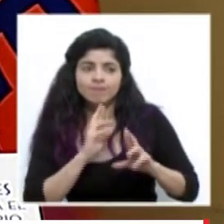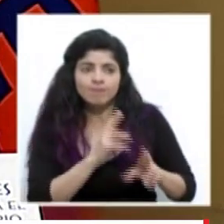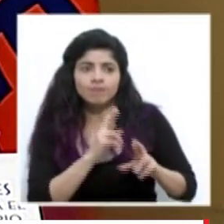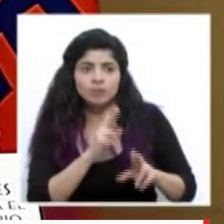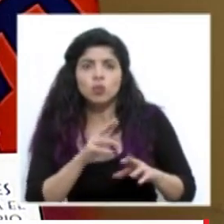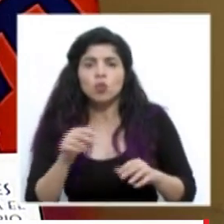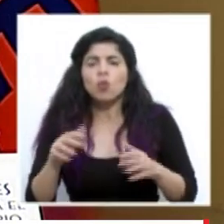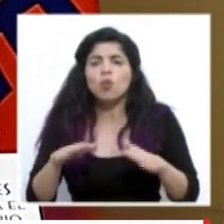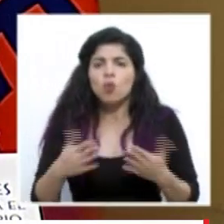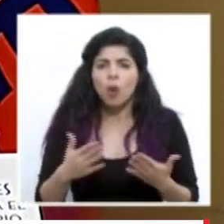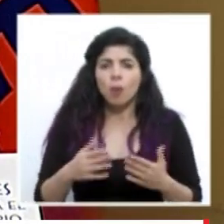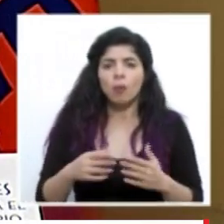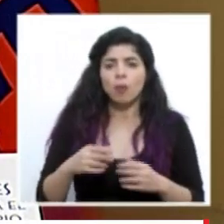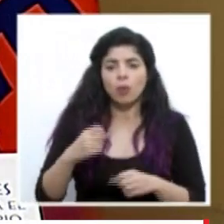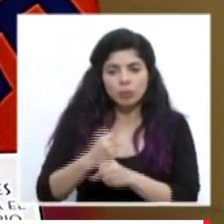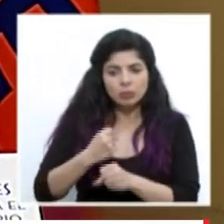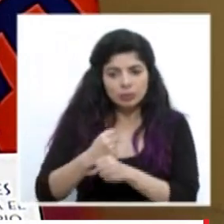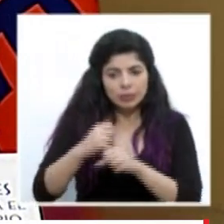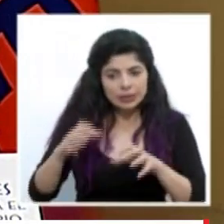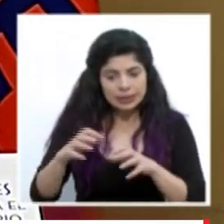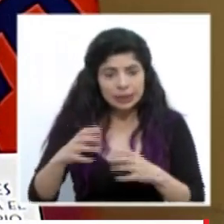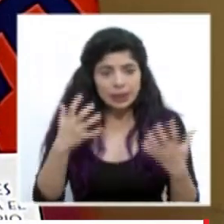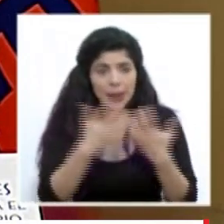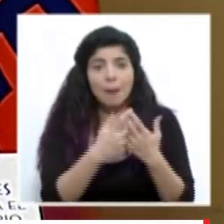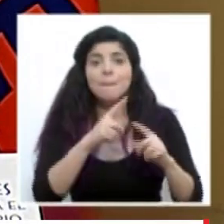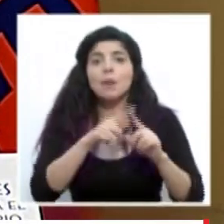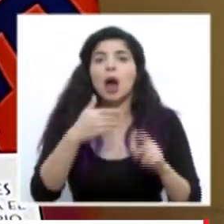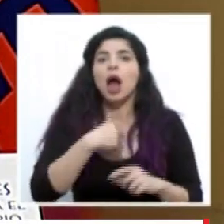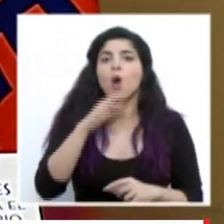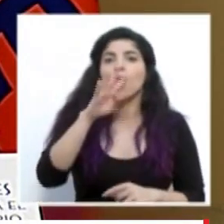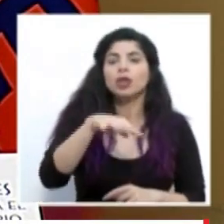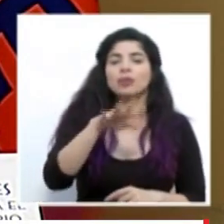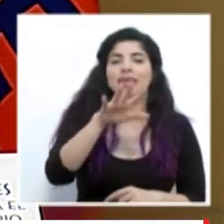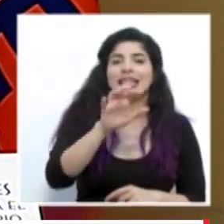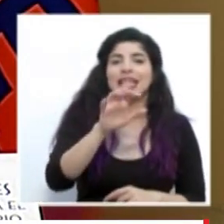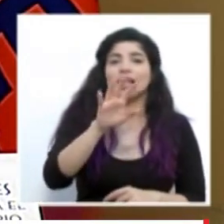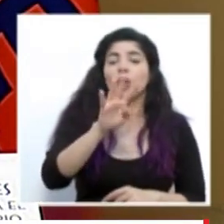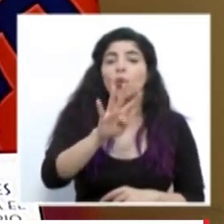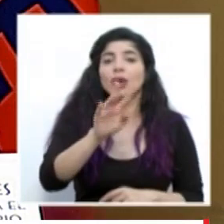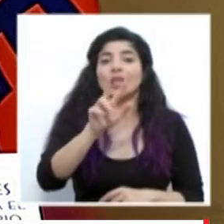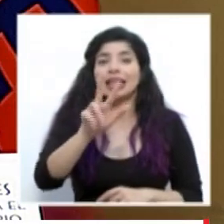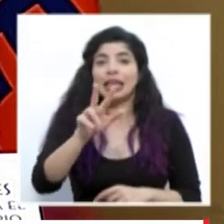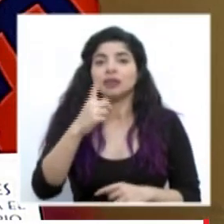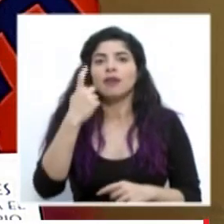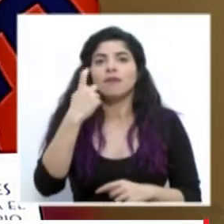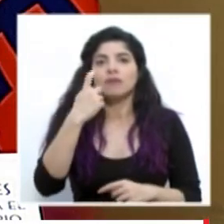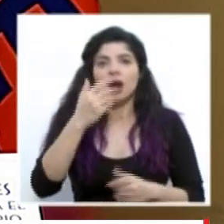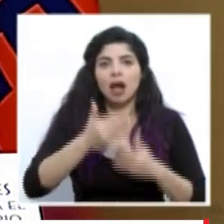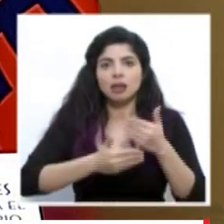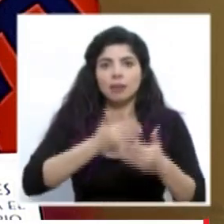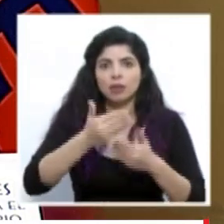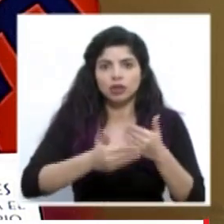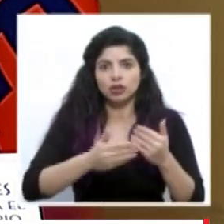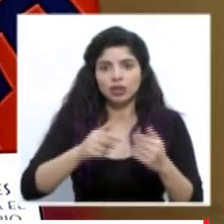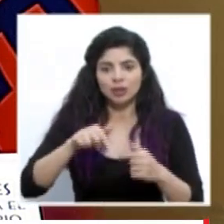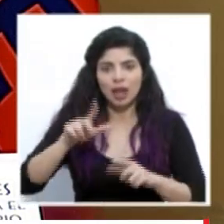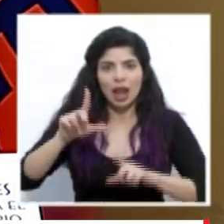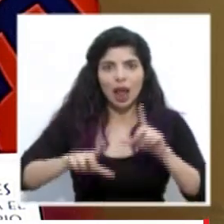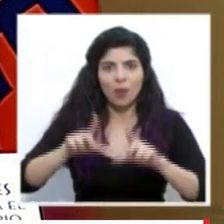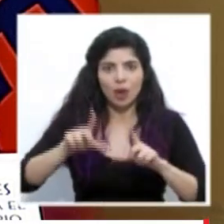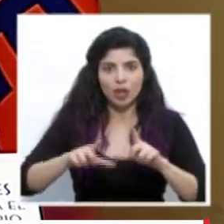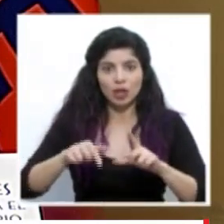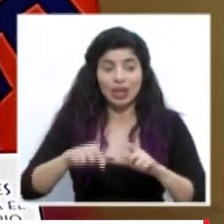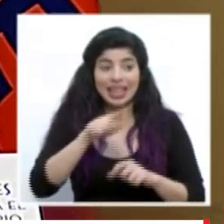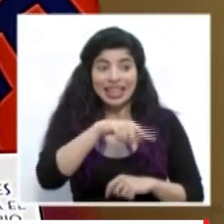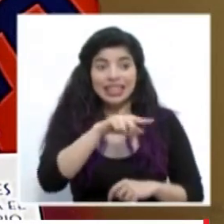con medidas. No obstante, tenemos 4.523 muestras por procesar en los laboratorios. De